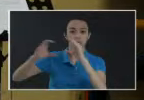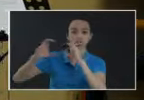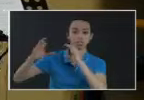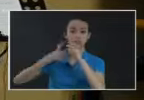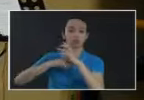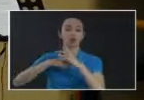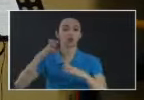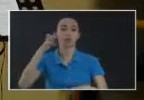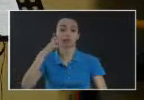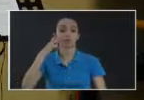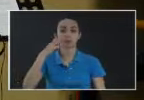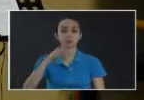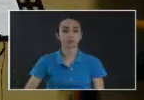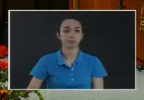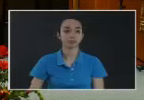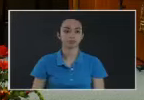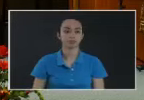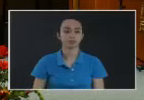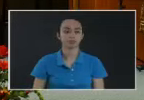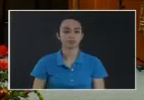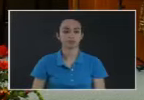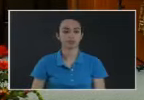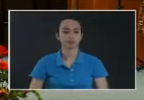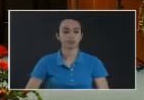papá. Mira eso.